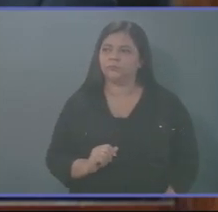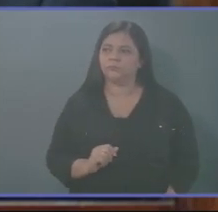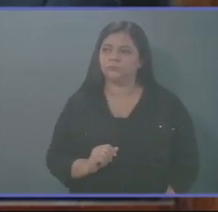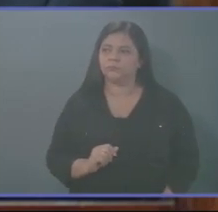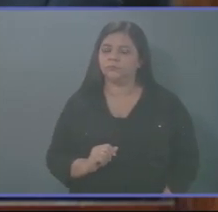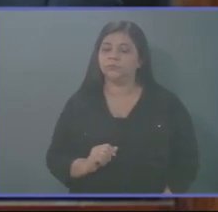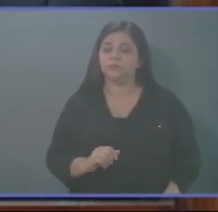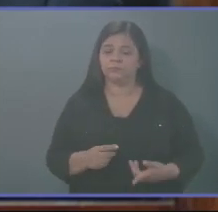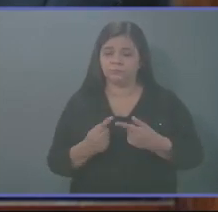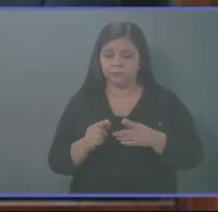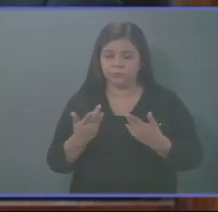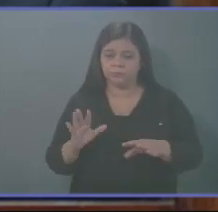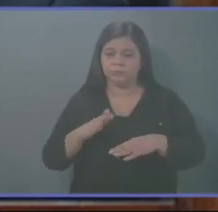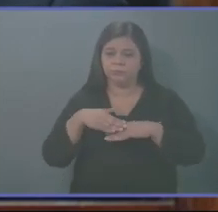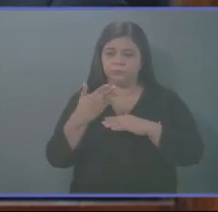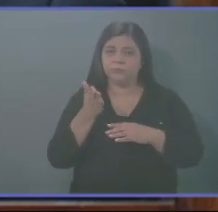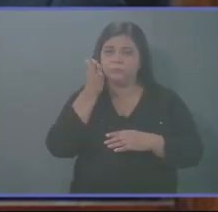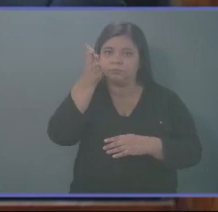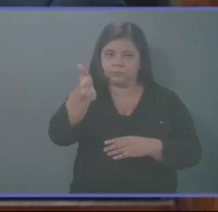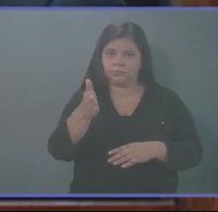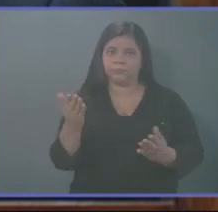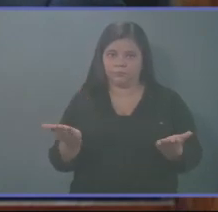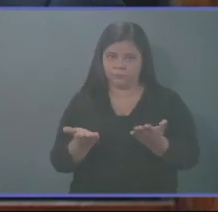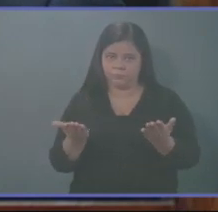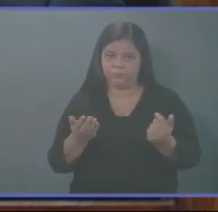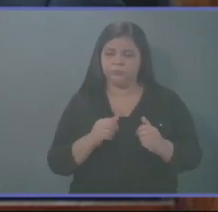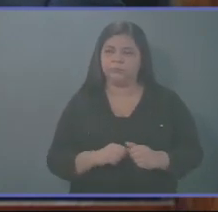y que se dará en un tiempo futuro.